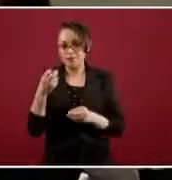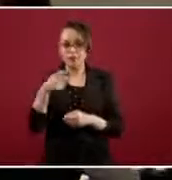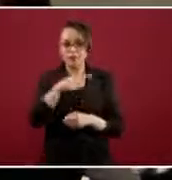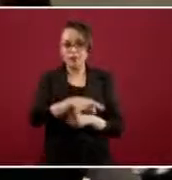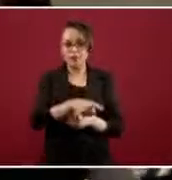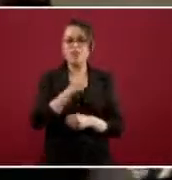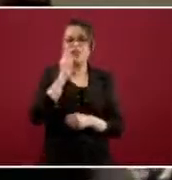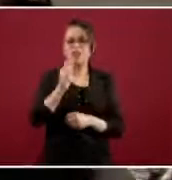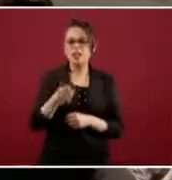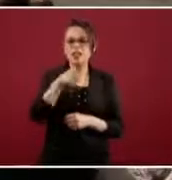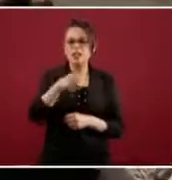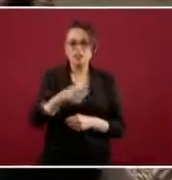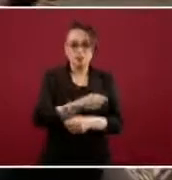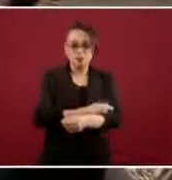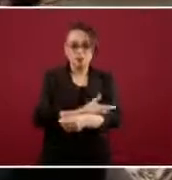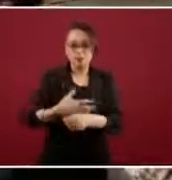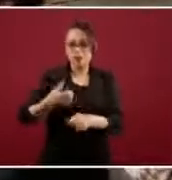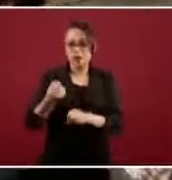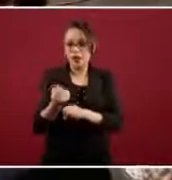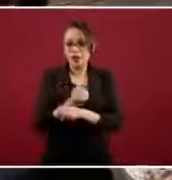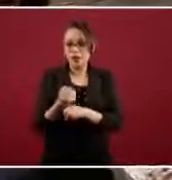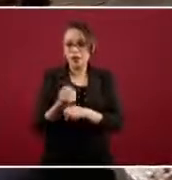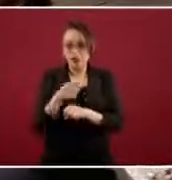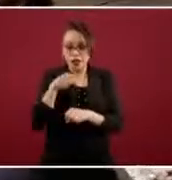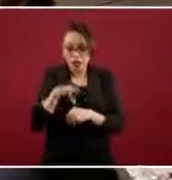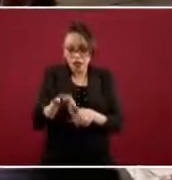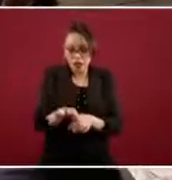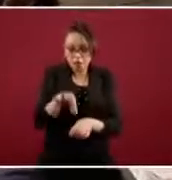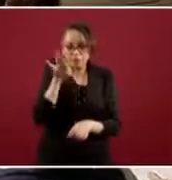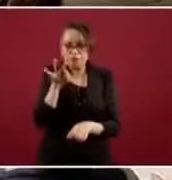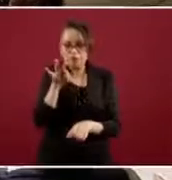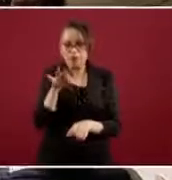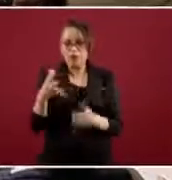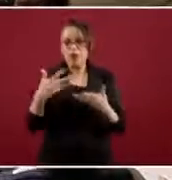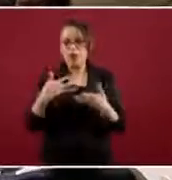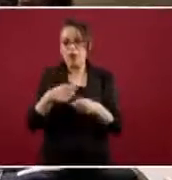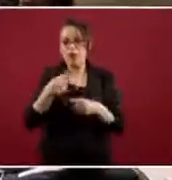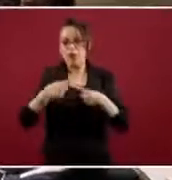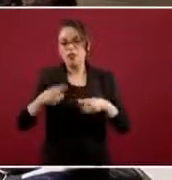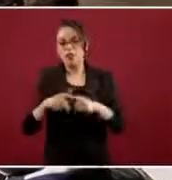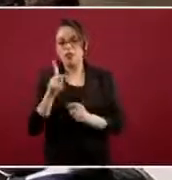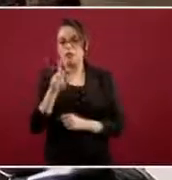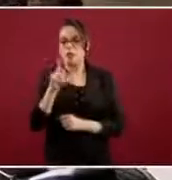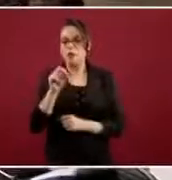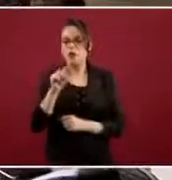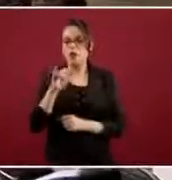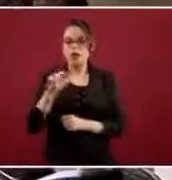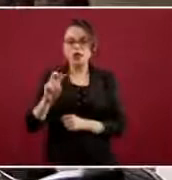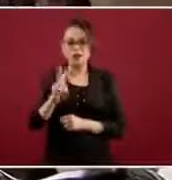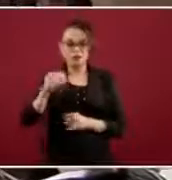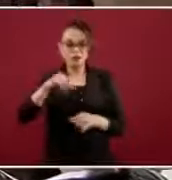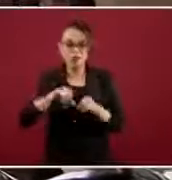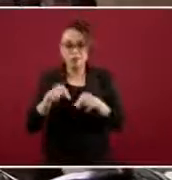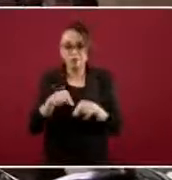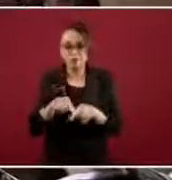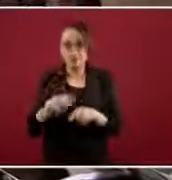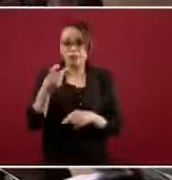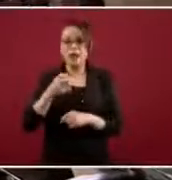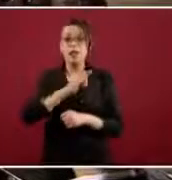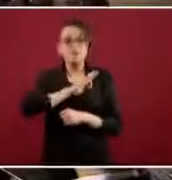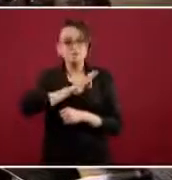con ciertas proteínas, esto nos permitiría eventualmente proteger a